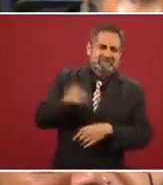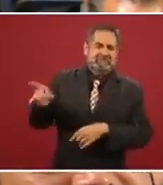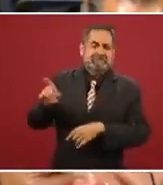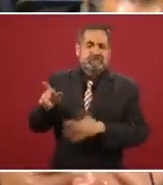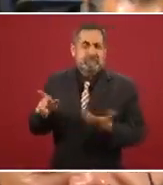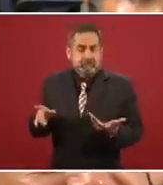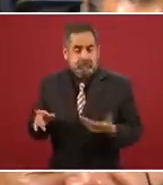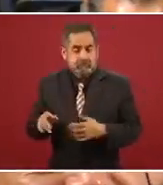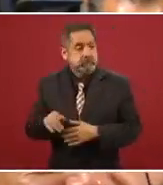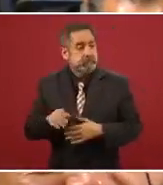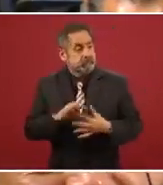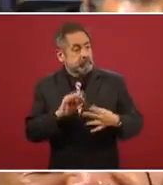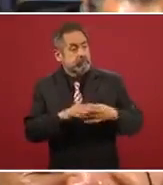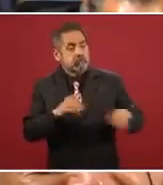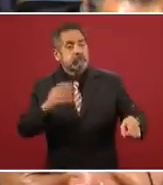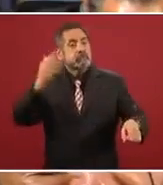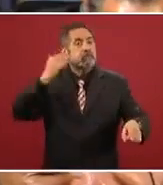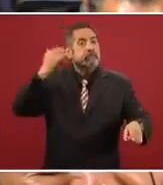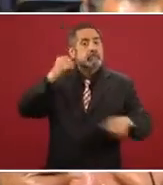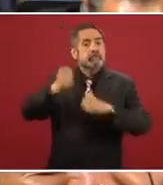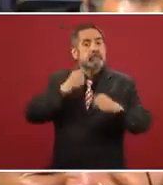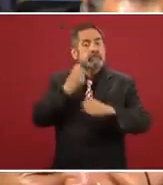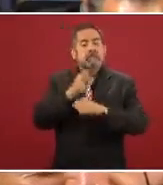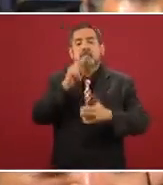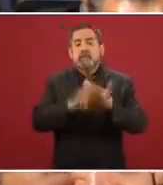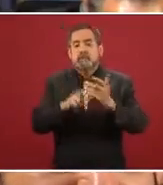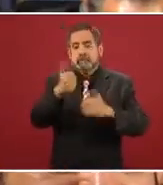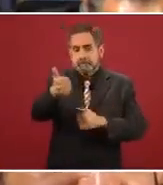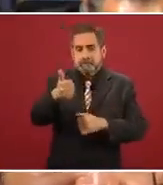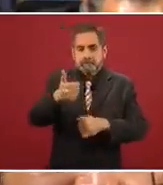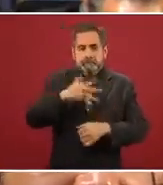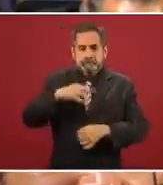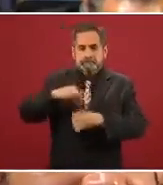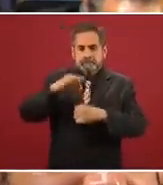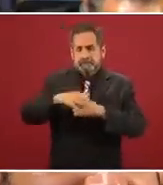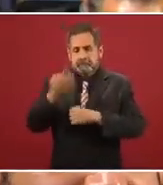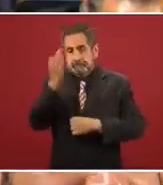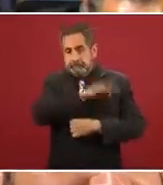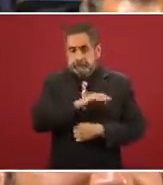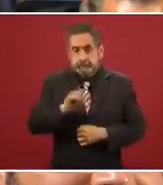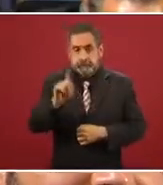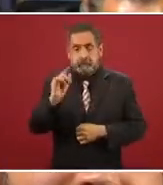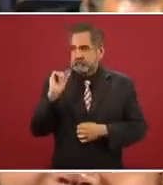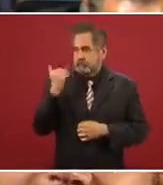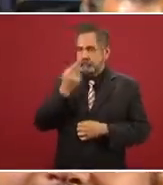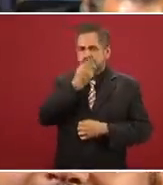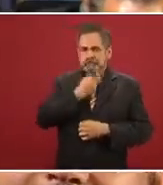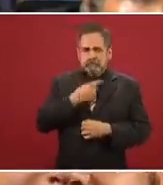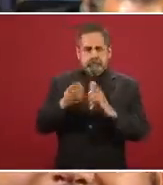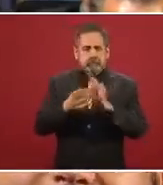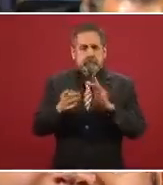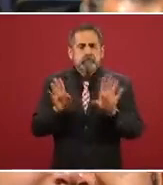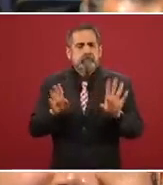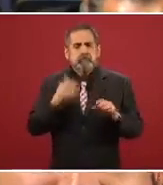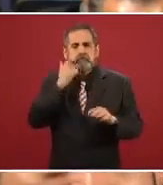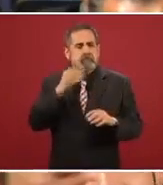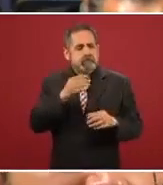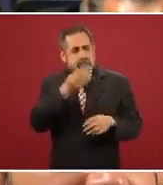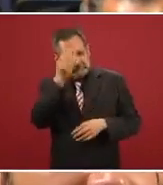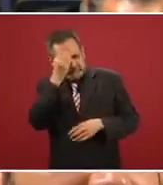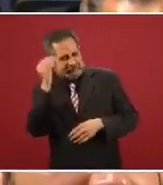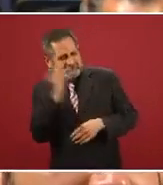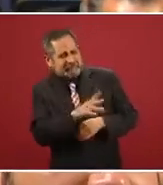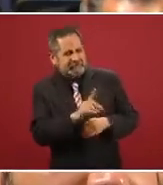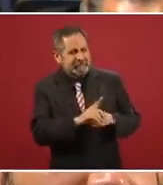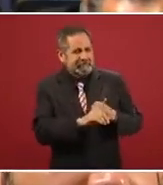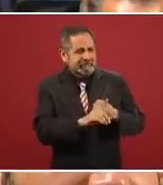sostiene que hubo un fraude electoral en el 2006? Hace unos días usted me dijo a mí que no quiere provocar